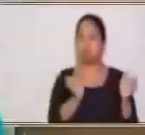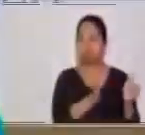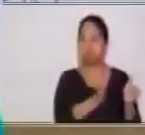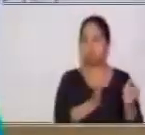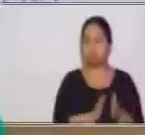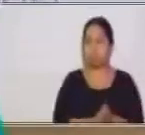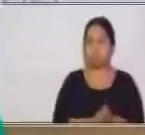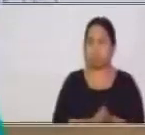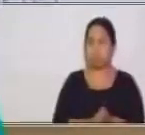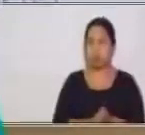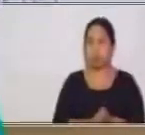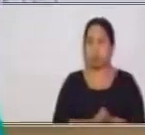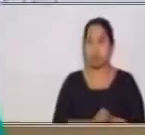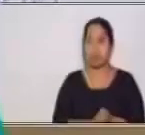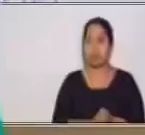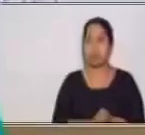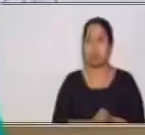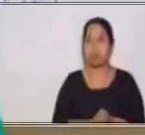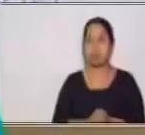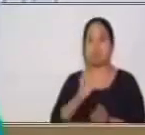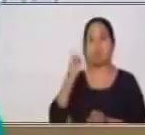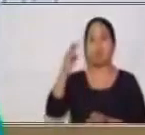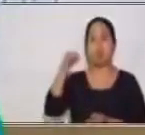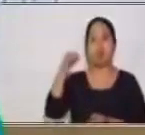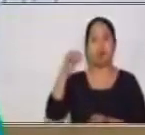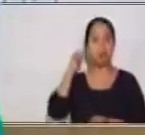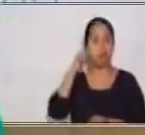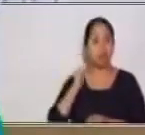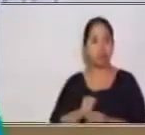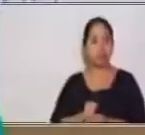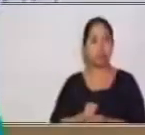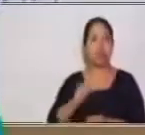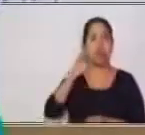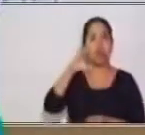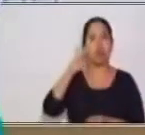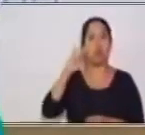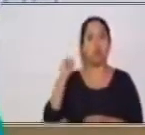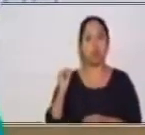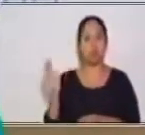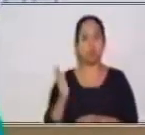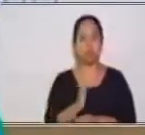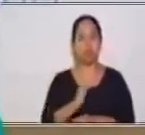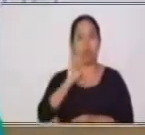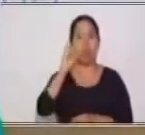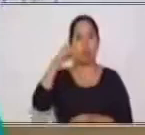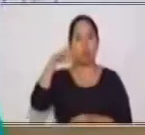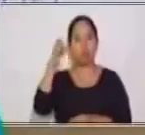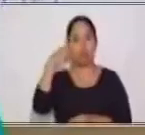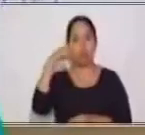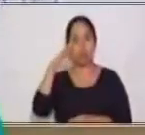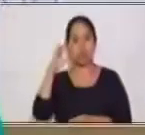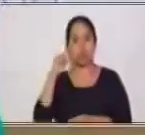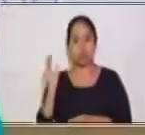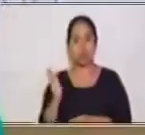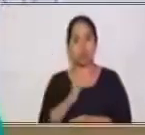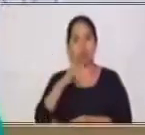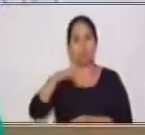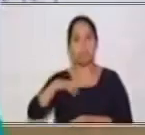la T y la E, ONG, CUI, UNESCO, INC,